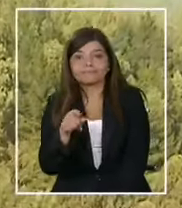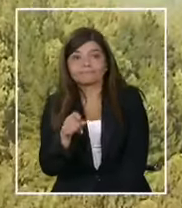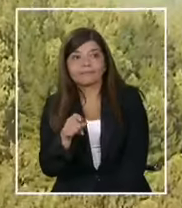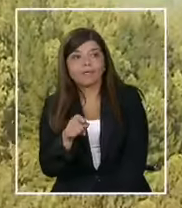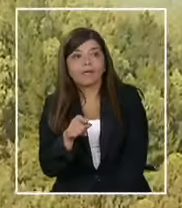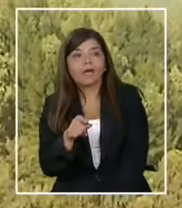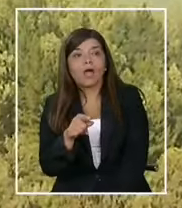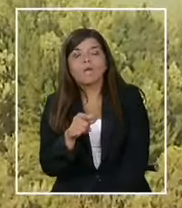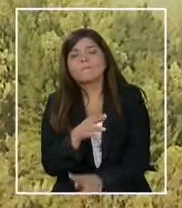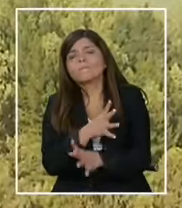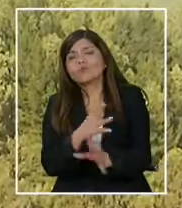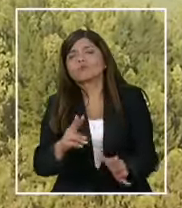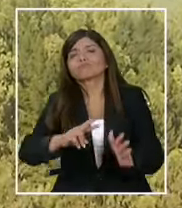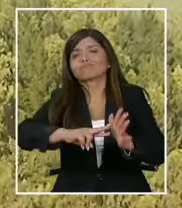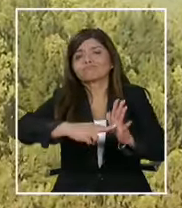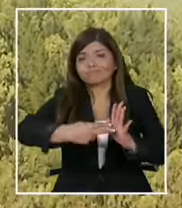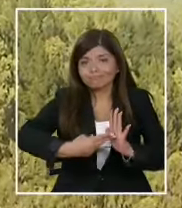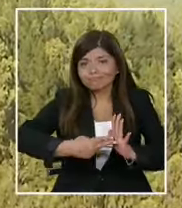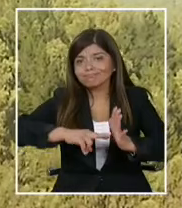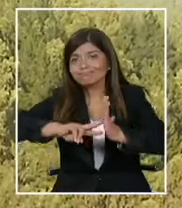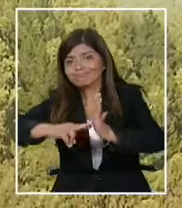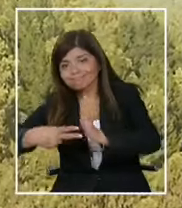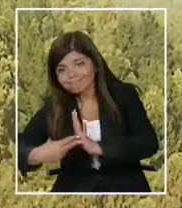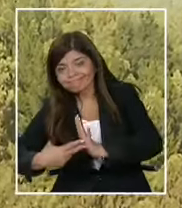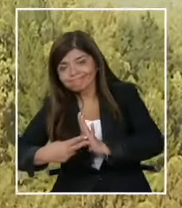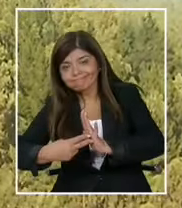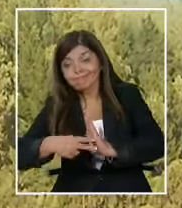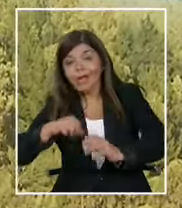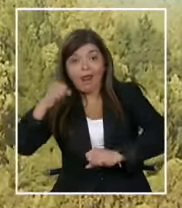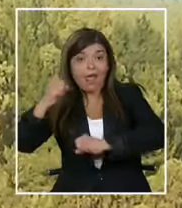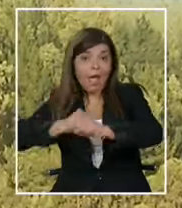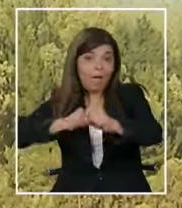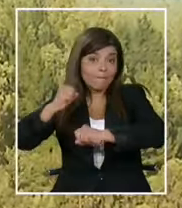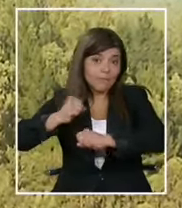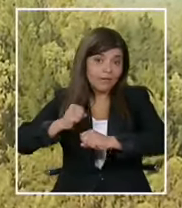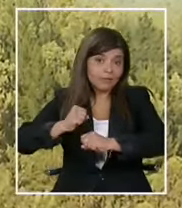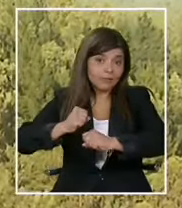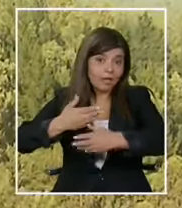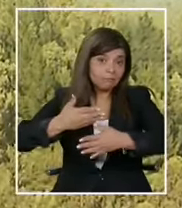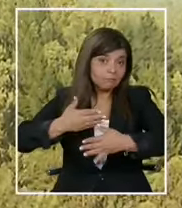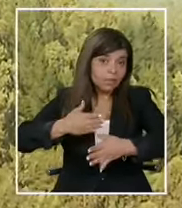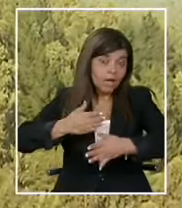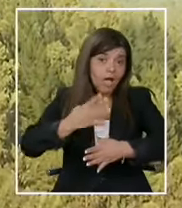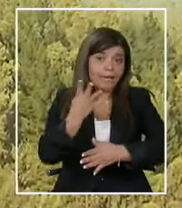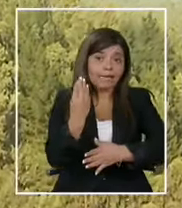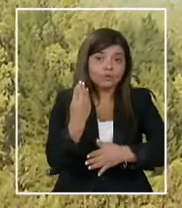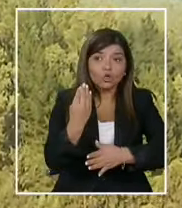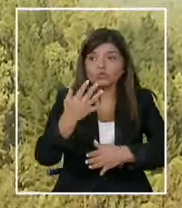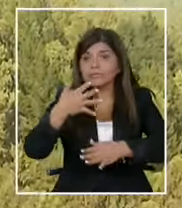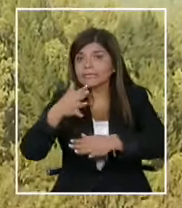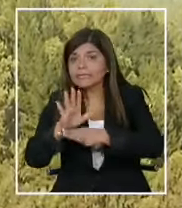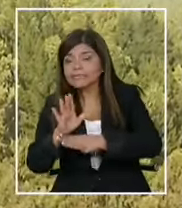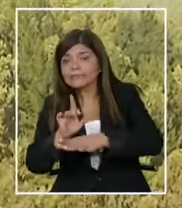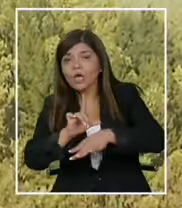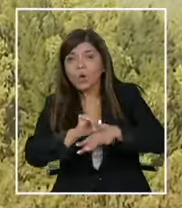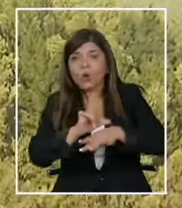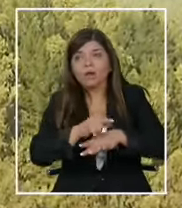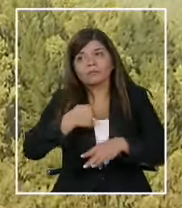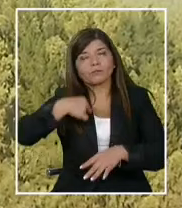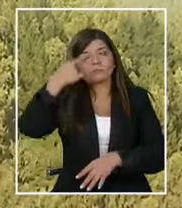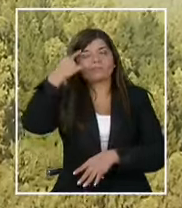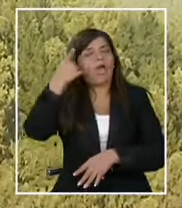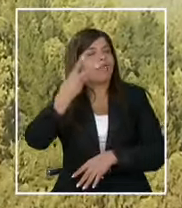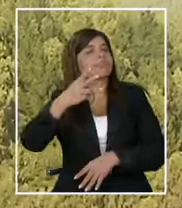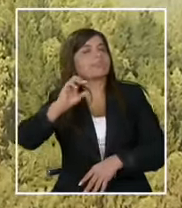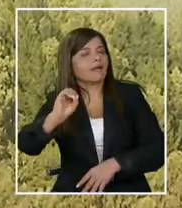Y tenemos muchas dificultades, porque claramente la empresa Nuevo Sur nos ha definido 14, 15 puntos, nosotros creemos que son 30,